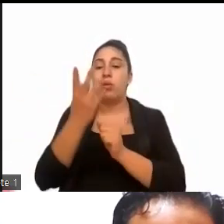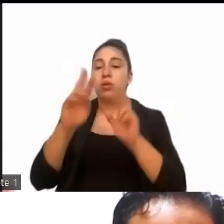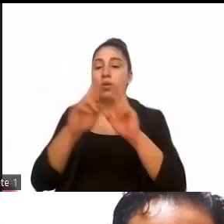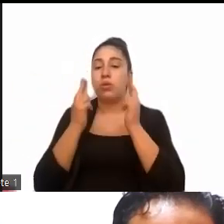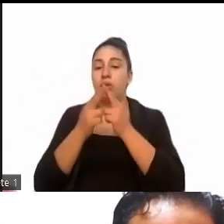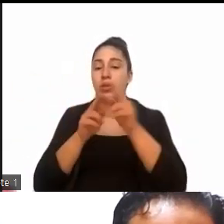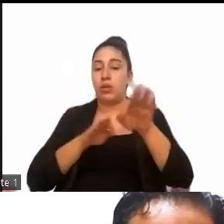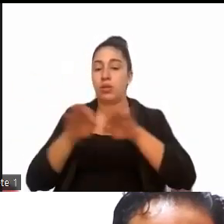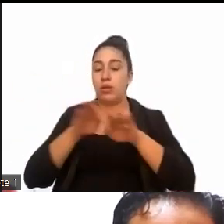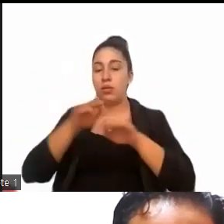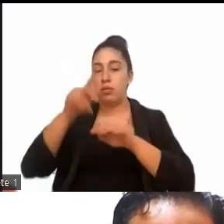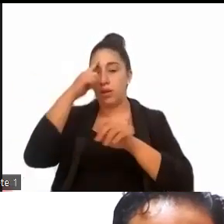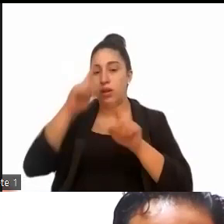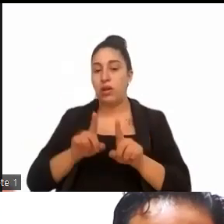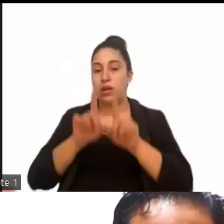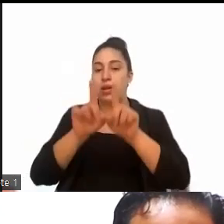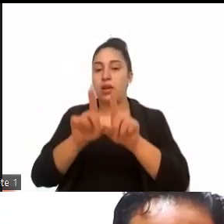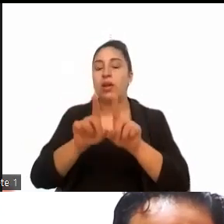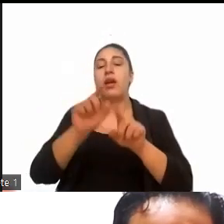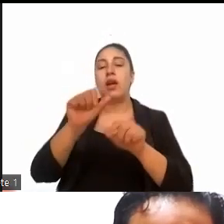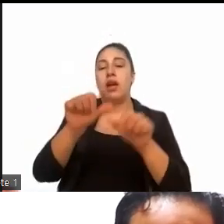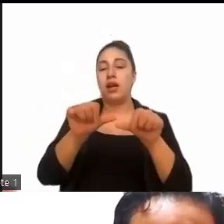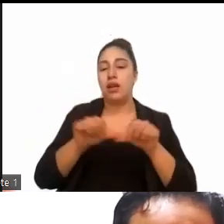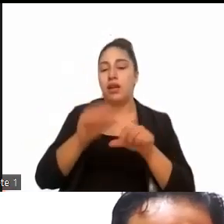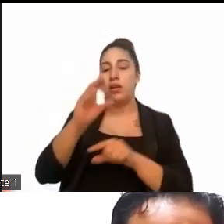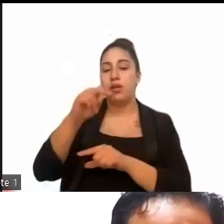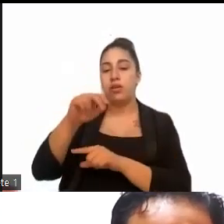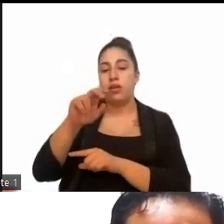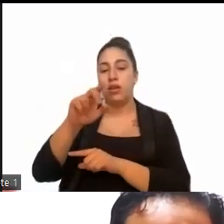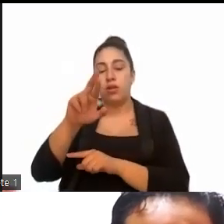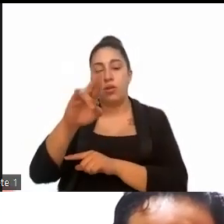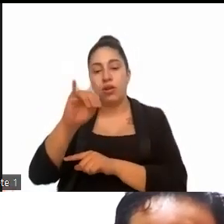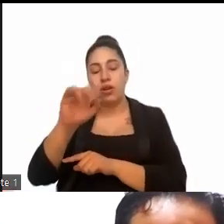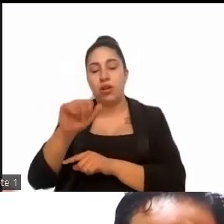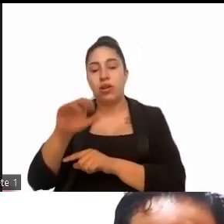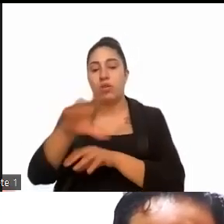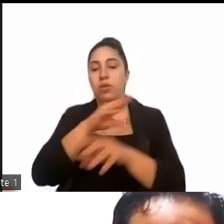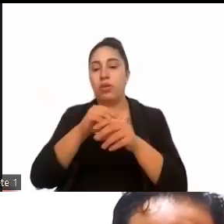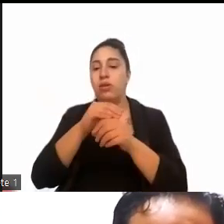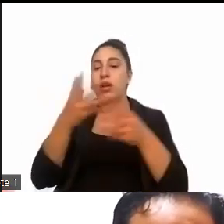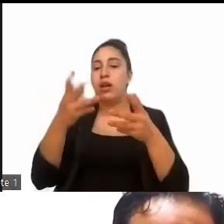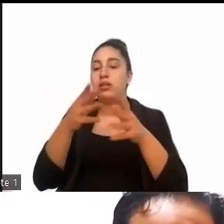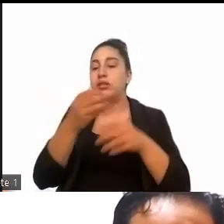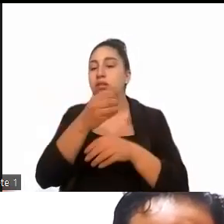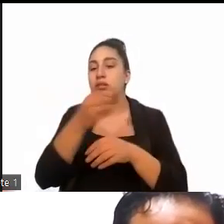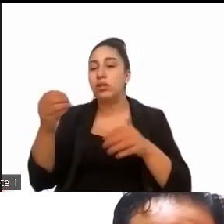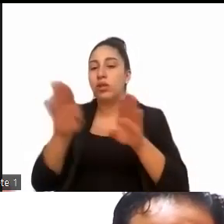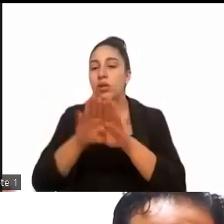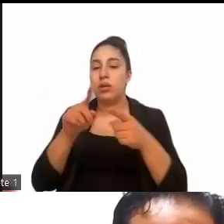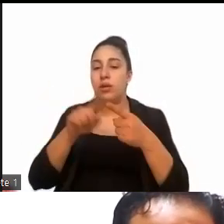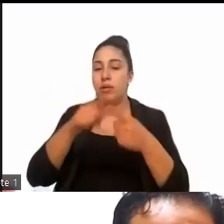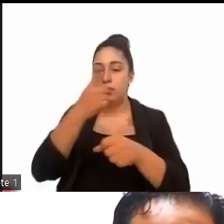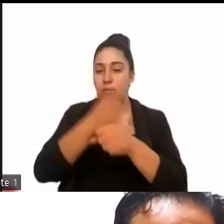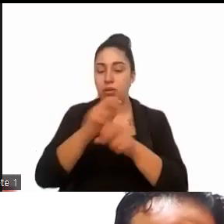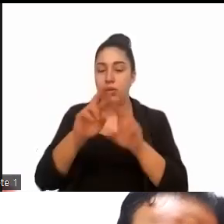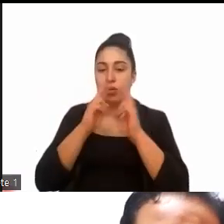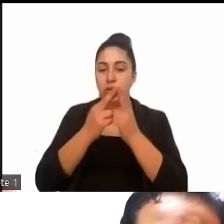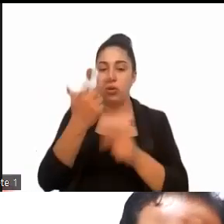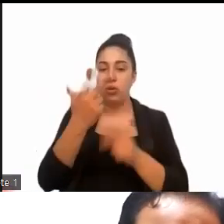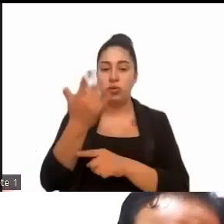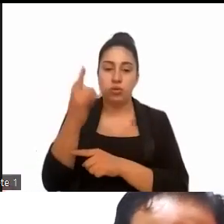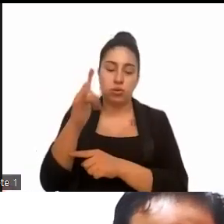con el acompañamiento de la Contraloría Interna, mismas que se acordaron y llevaron a cabo de la siguiente manera. Primera sesión, 8 de julio de